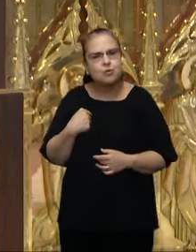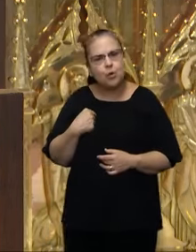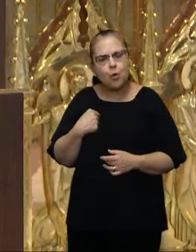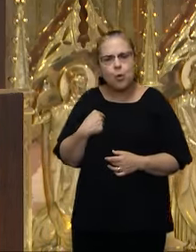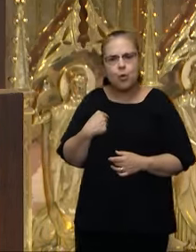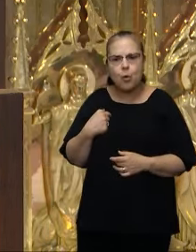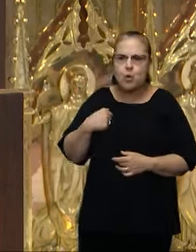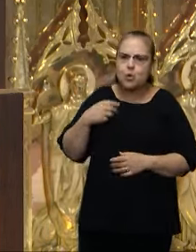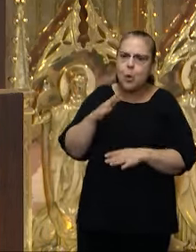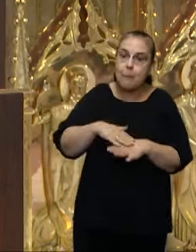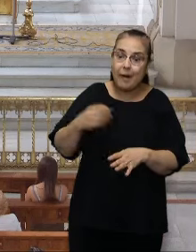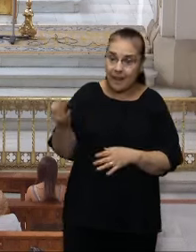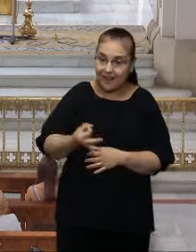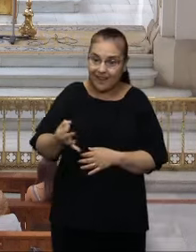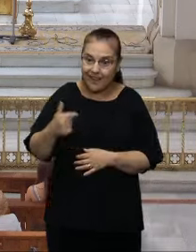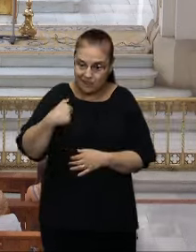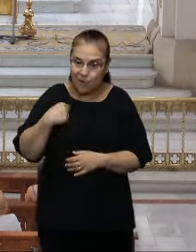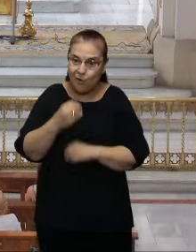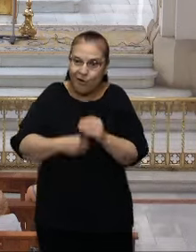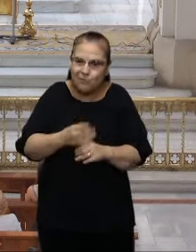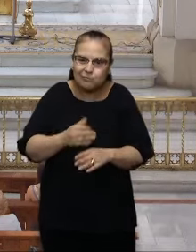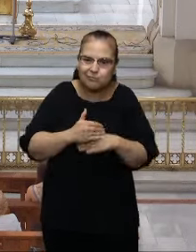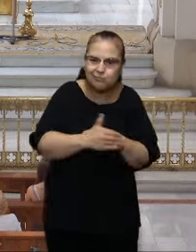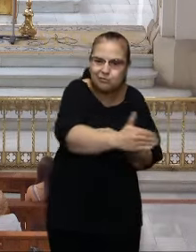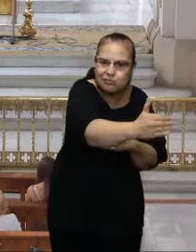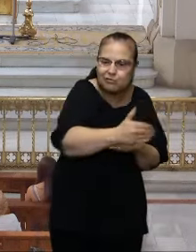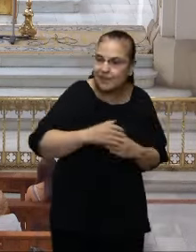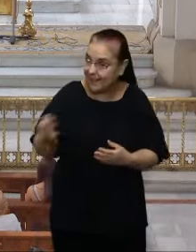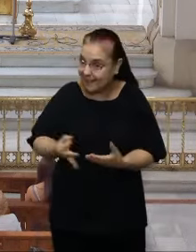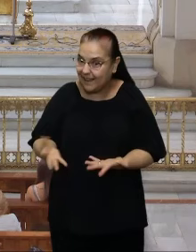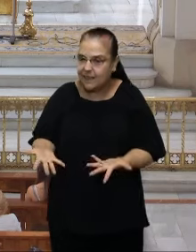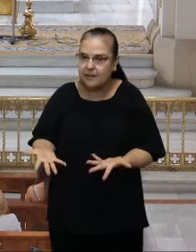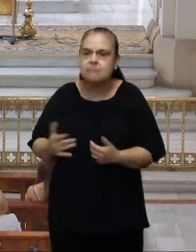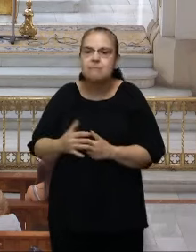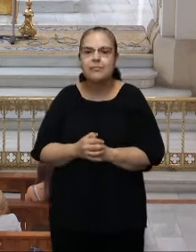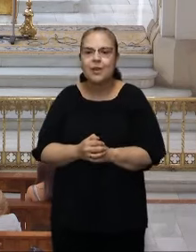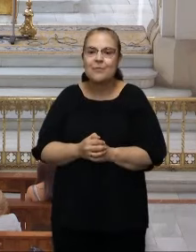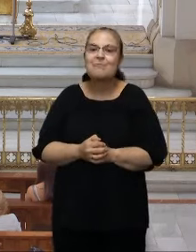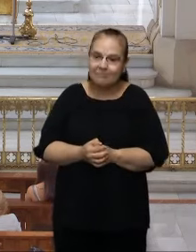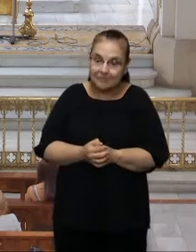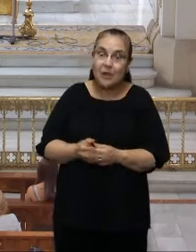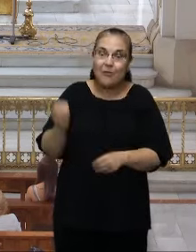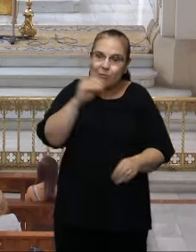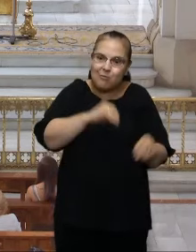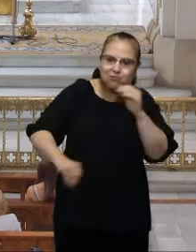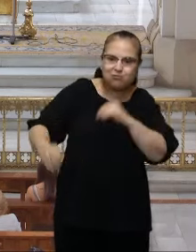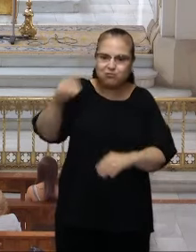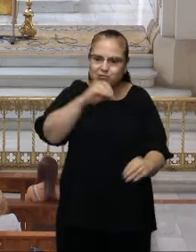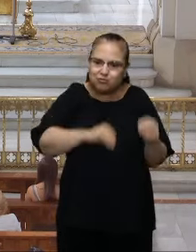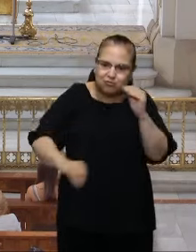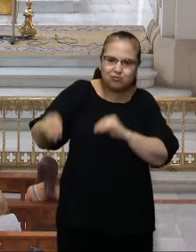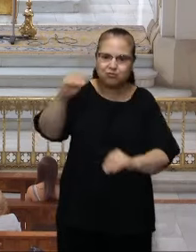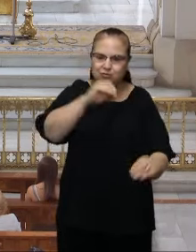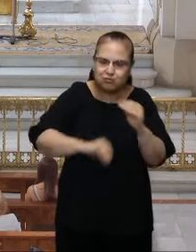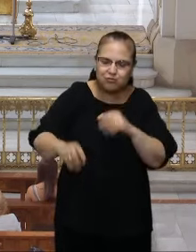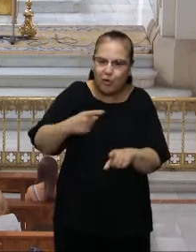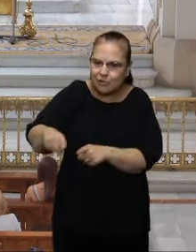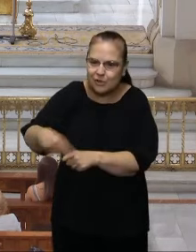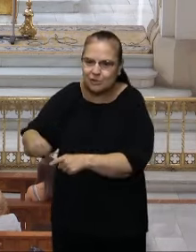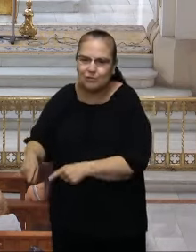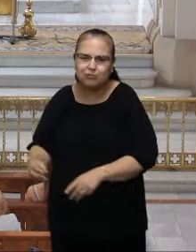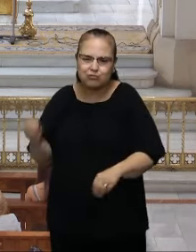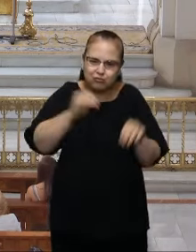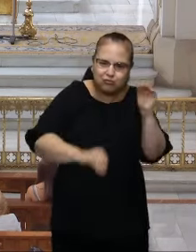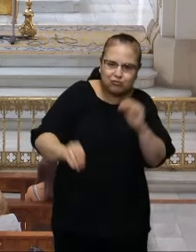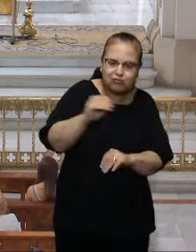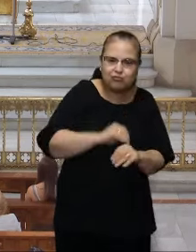qué sirvo? Y entonces luego, progresivamente, se iba viendo cómo se iban llenando de cosas, ¿no? Venga cosas, lo